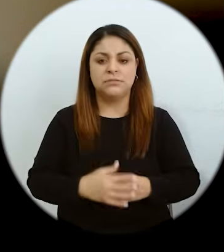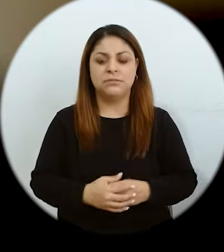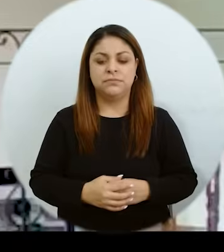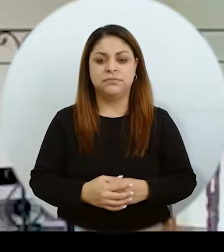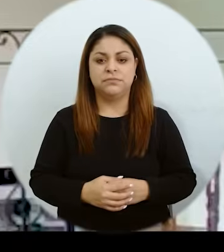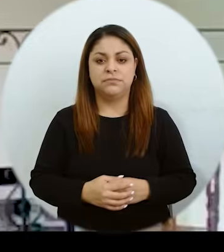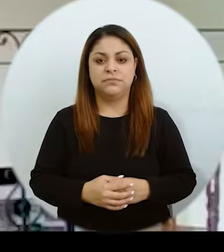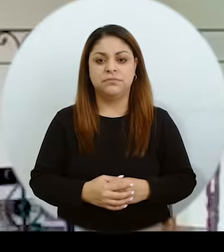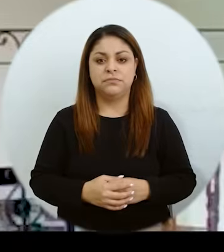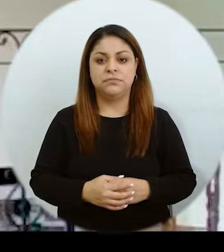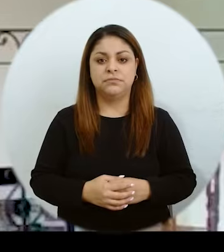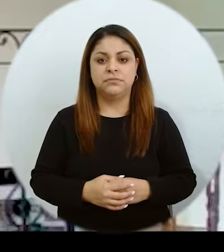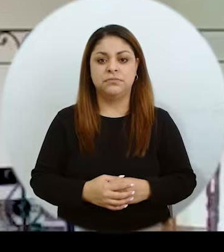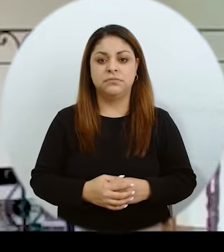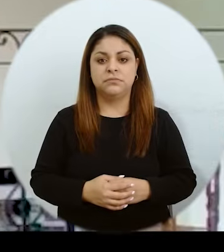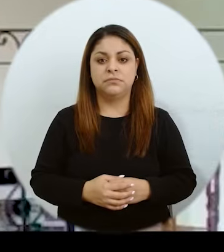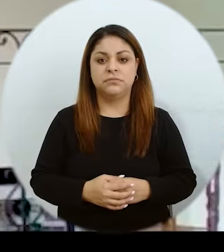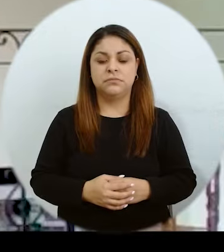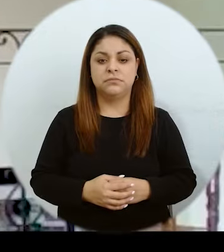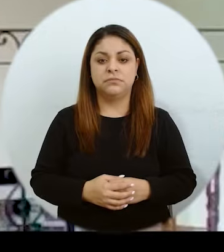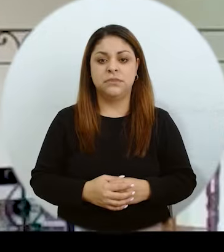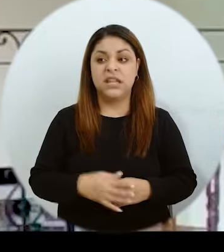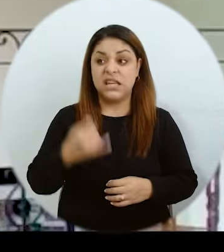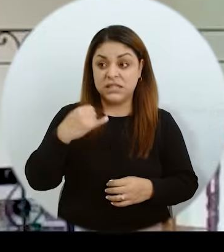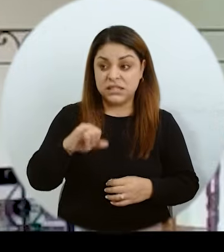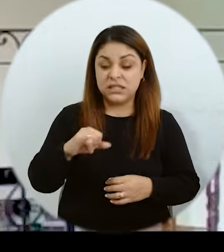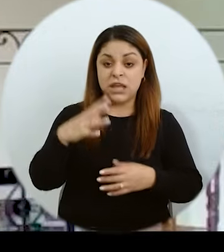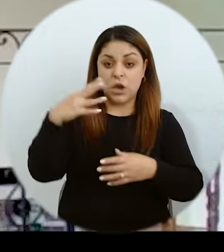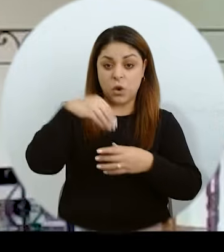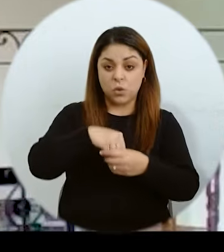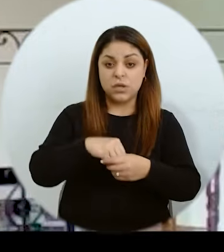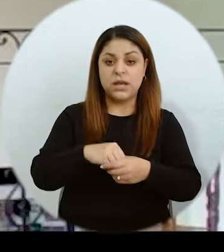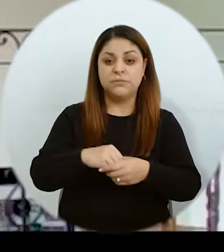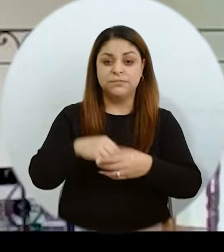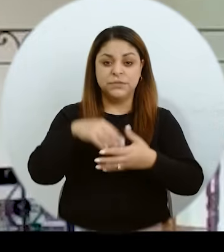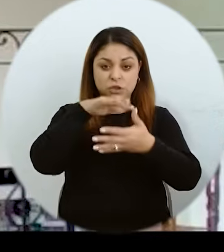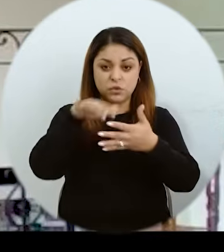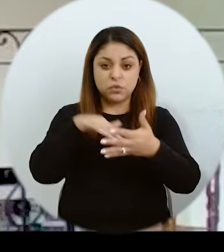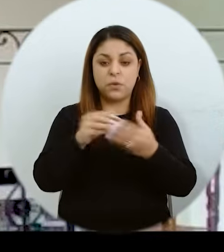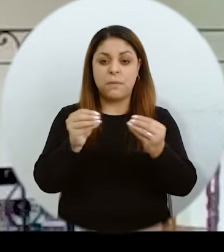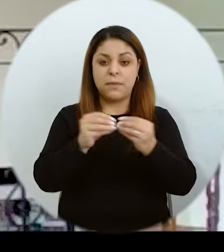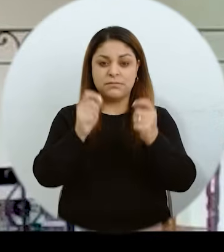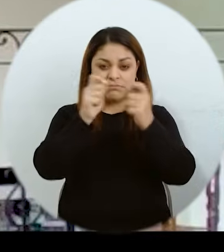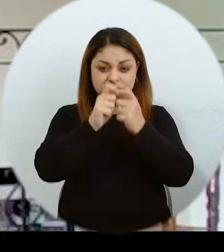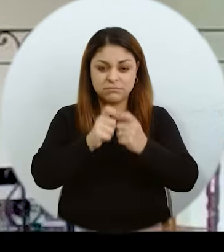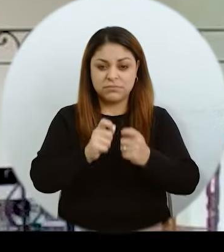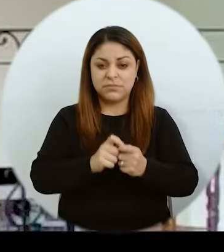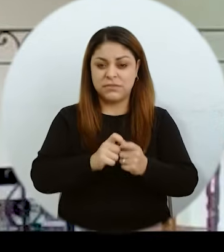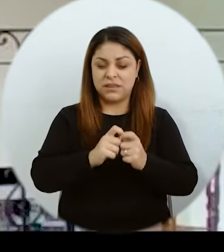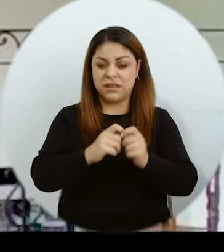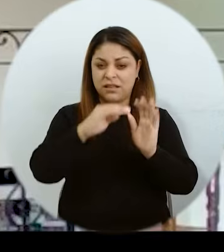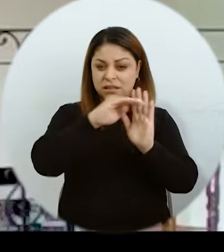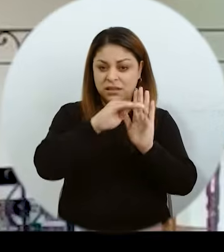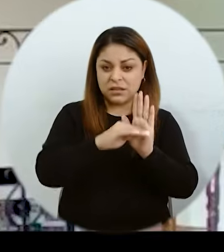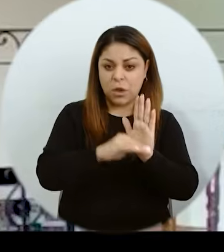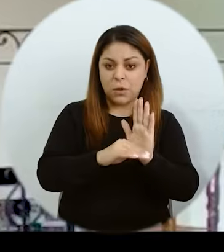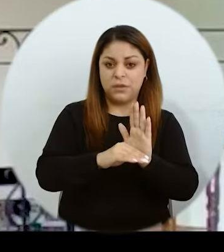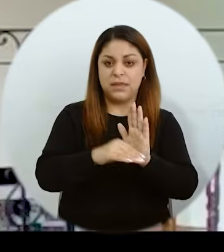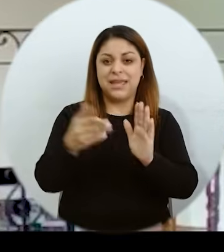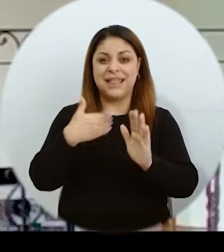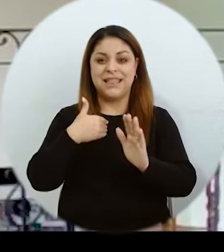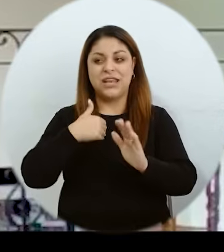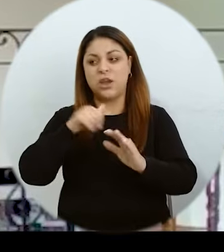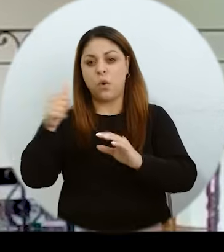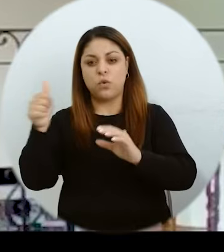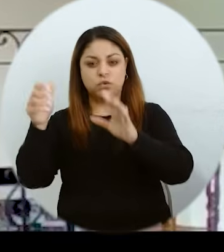sociales. Si se incluyera el estudio más específico y detallado de todas las otras materias que aborda el Poder Judicial,